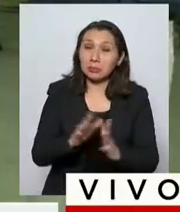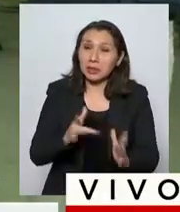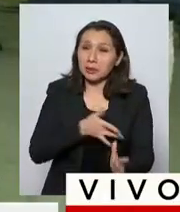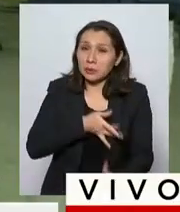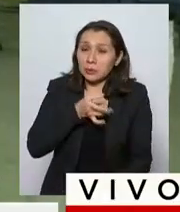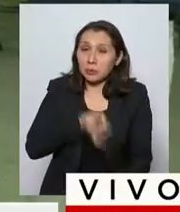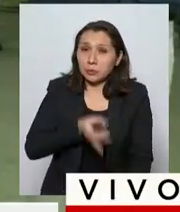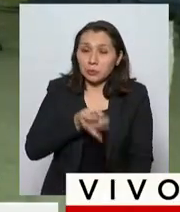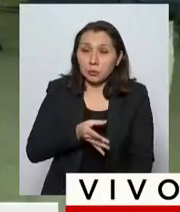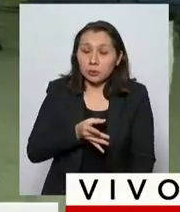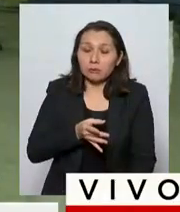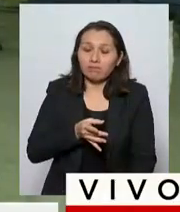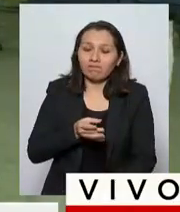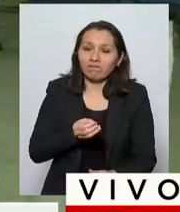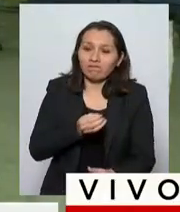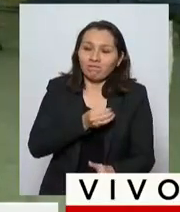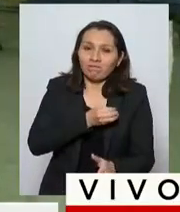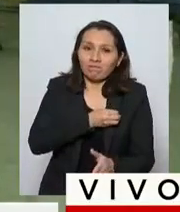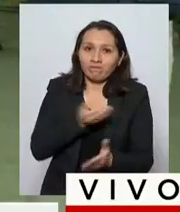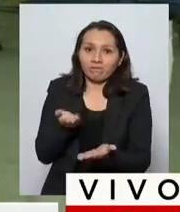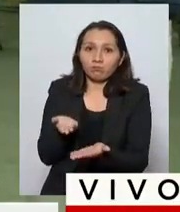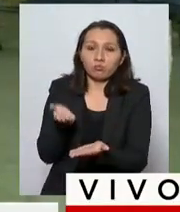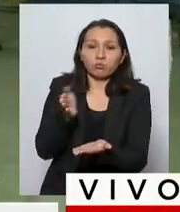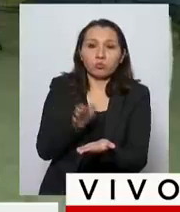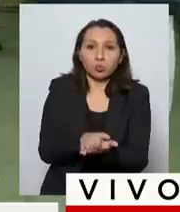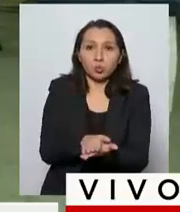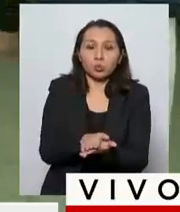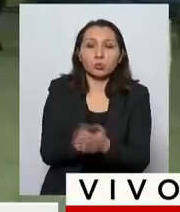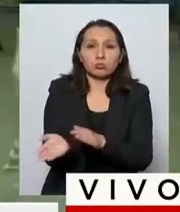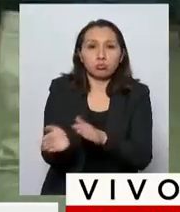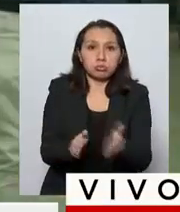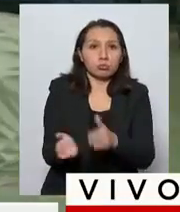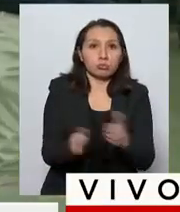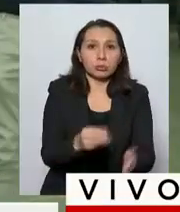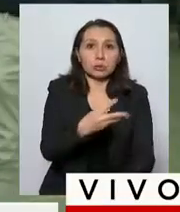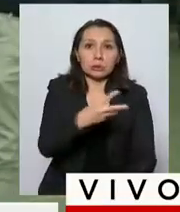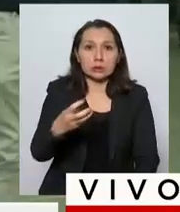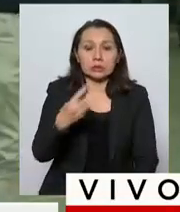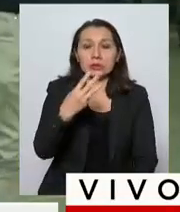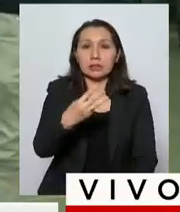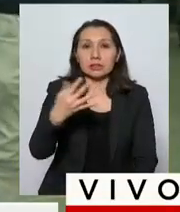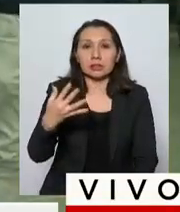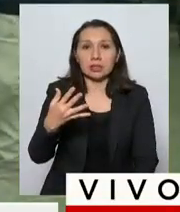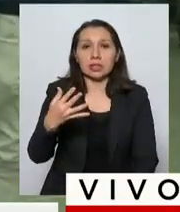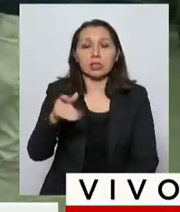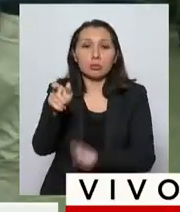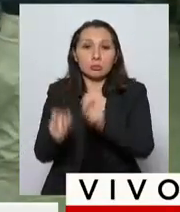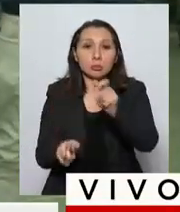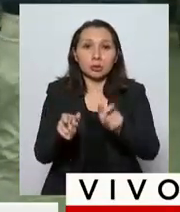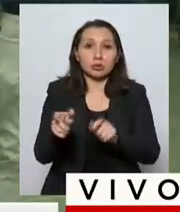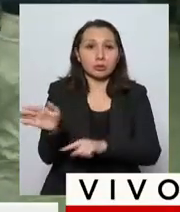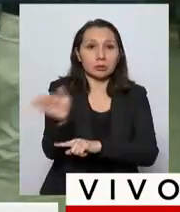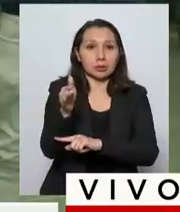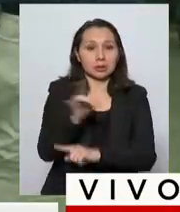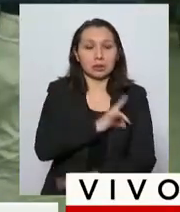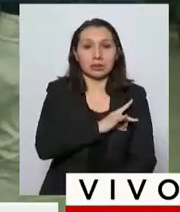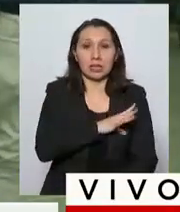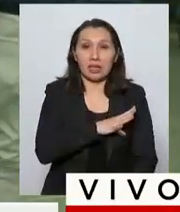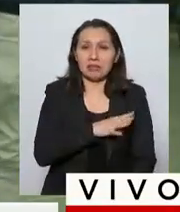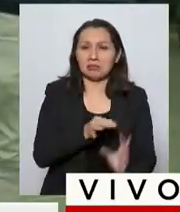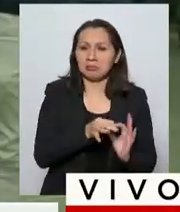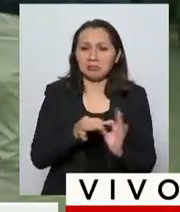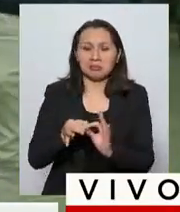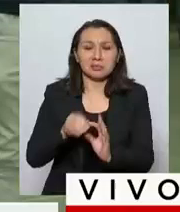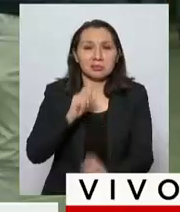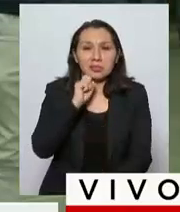doloroso, hemos debido sufrir la muerte de 335 compatriotas. ¿Qué